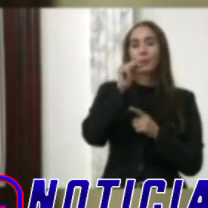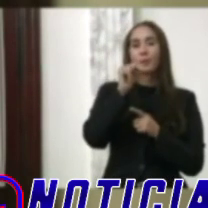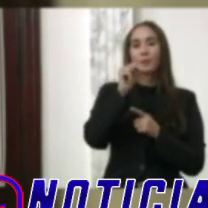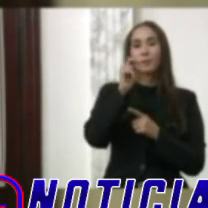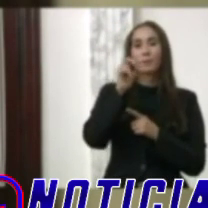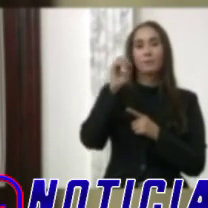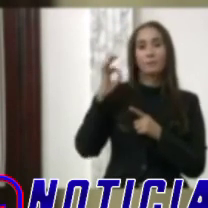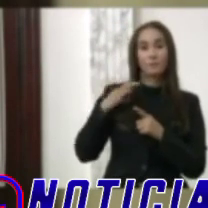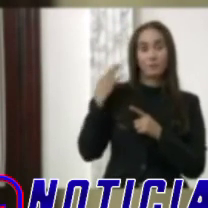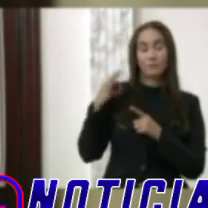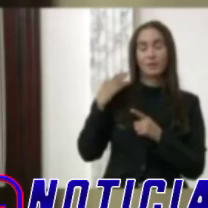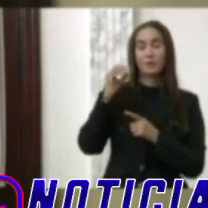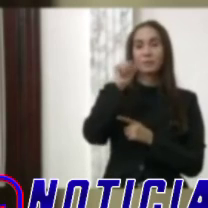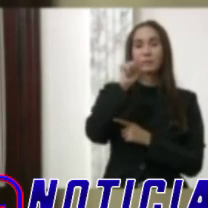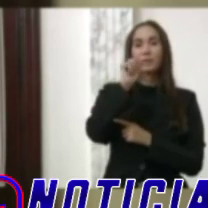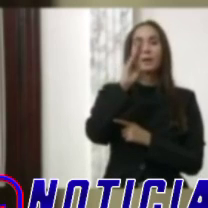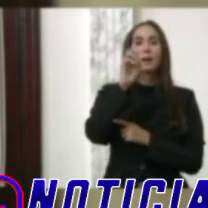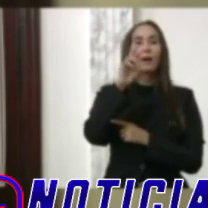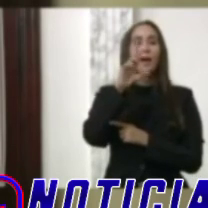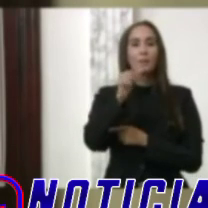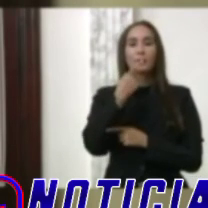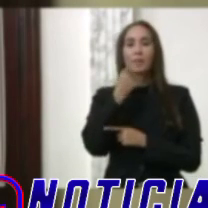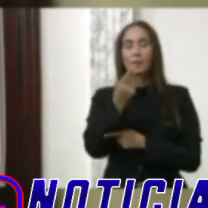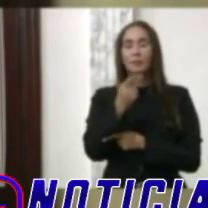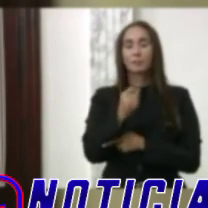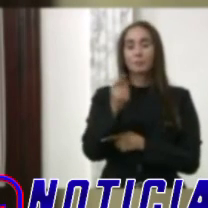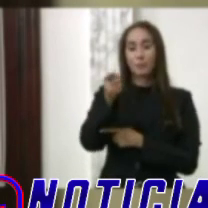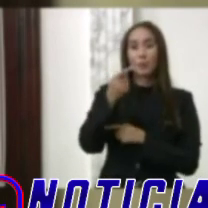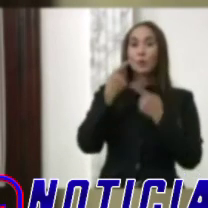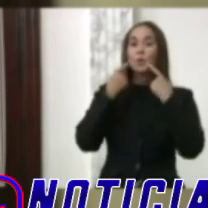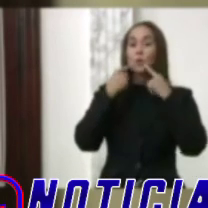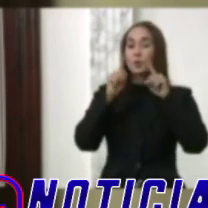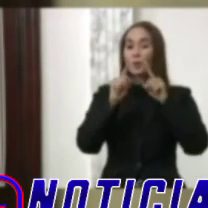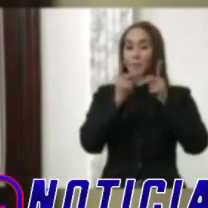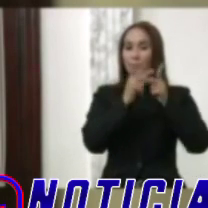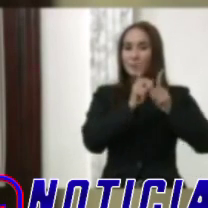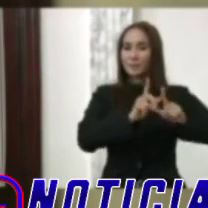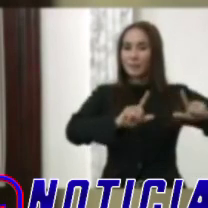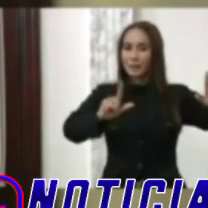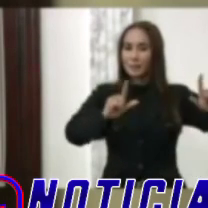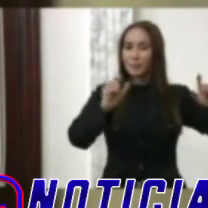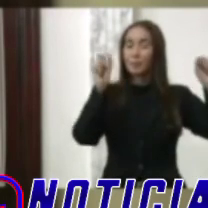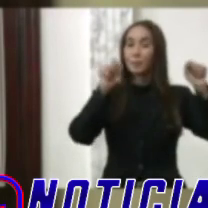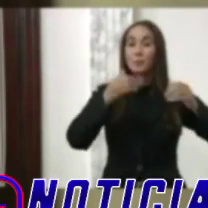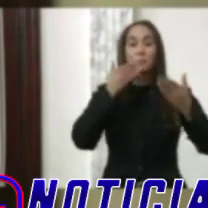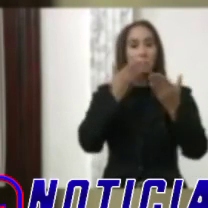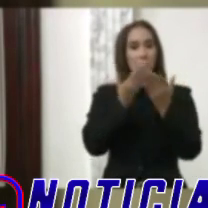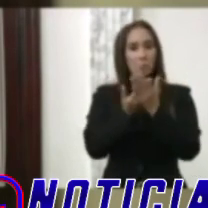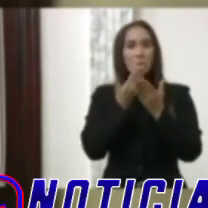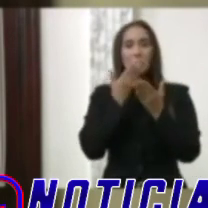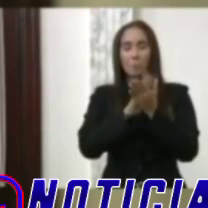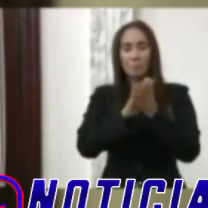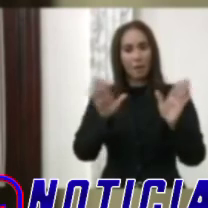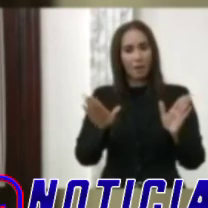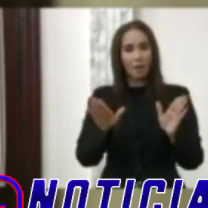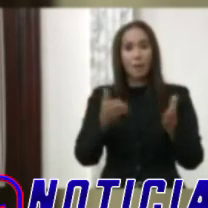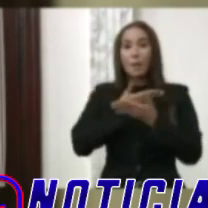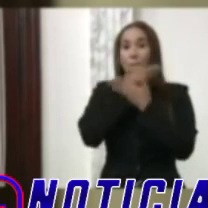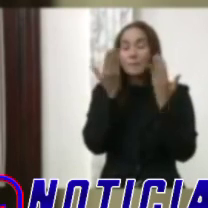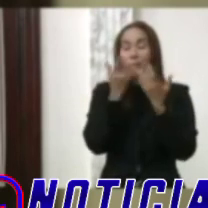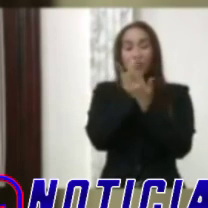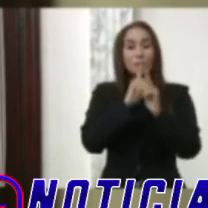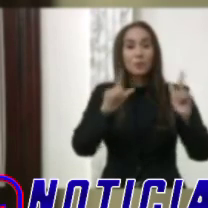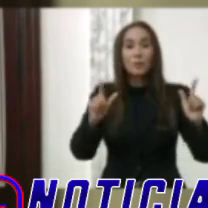Albert Camus, que dijo: una prensa libre puede ser buena o mala, pero sin libertad